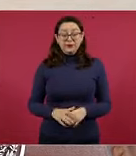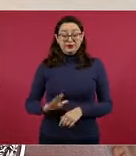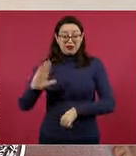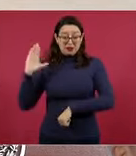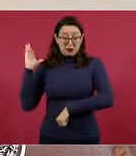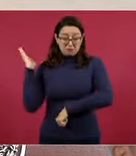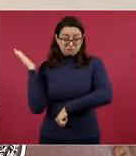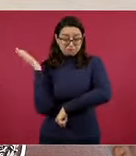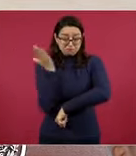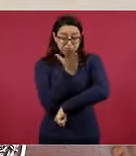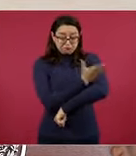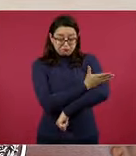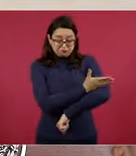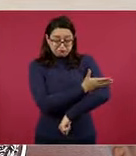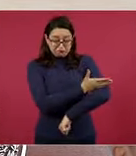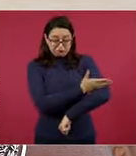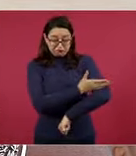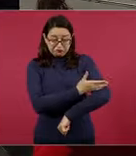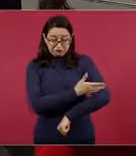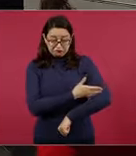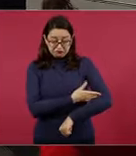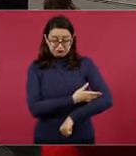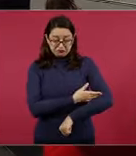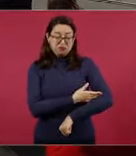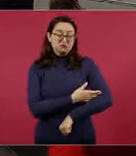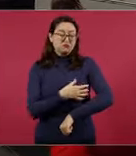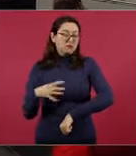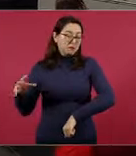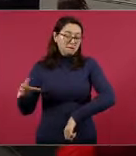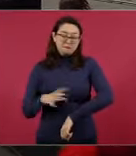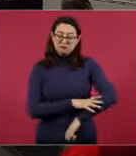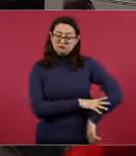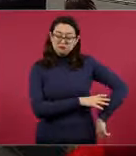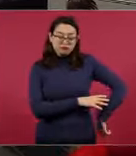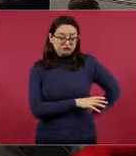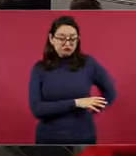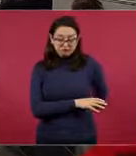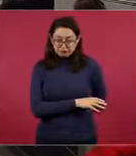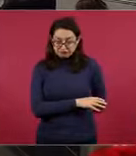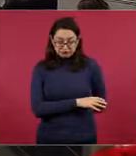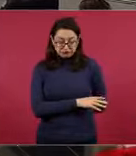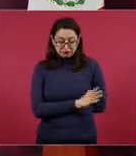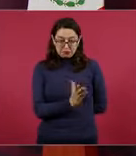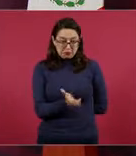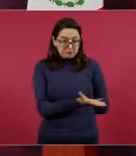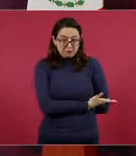quitaron de un cañonazo el brazo,